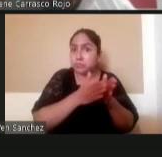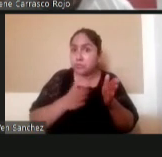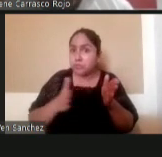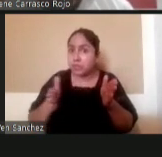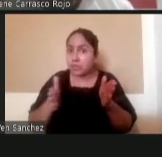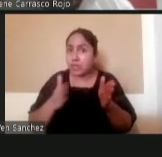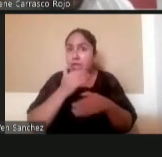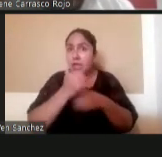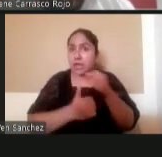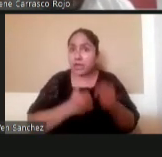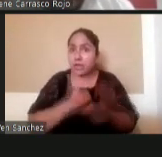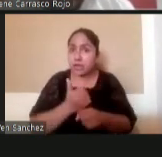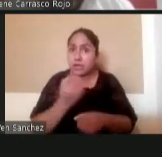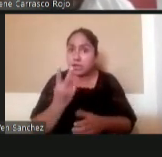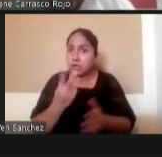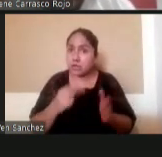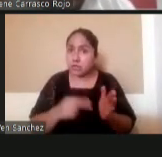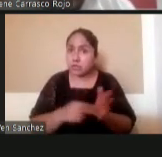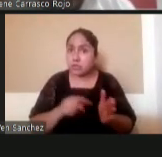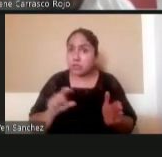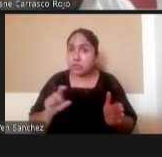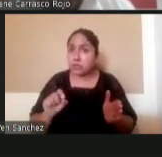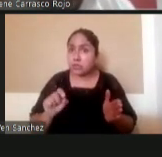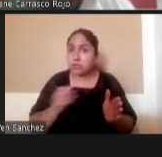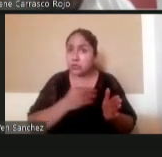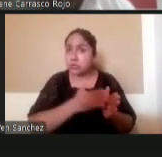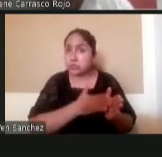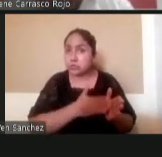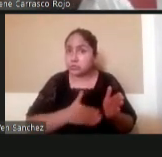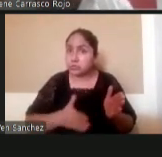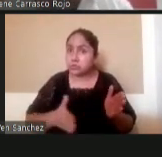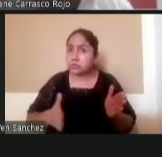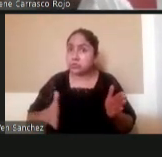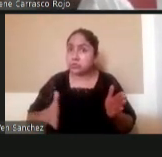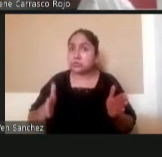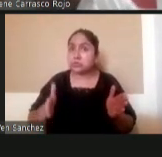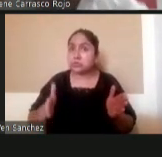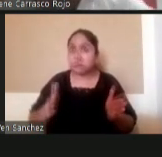se le ha destinado a la empresa concesionaria